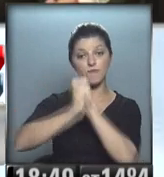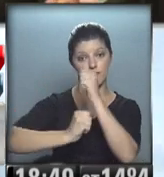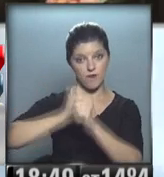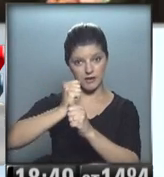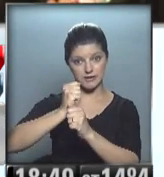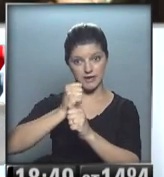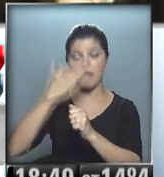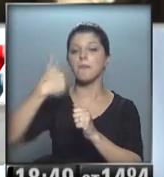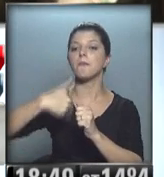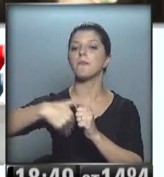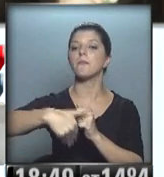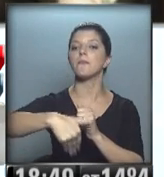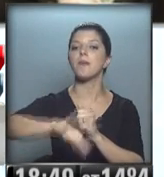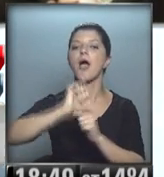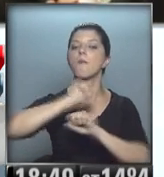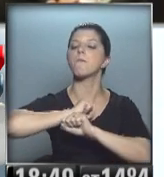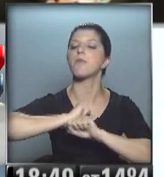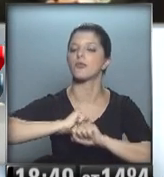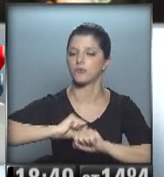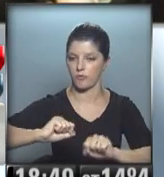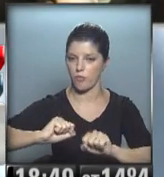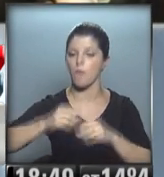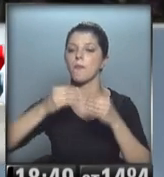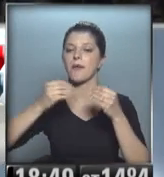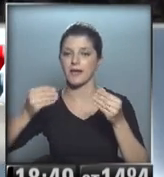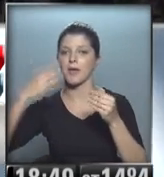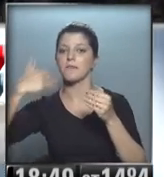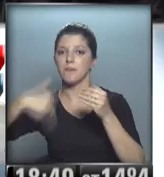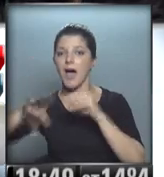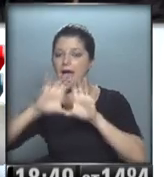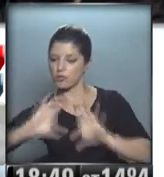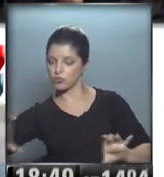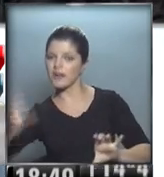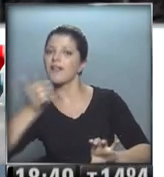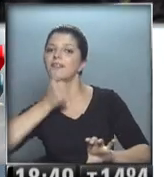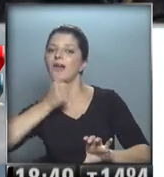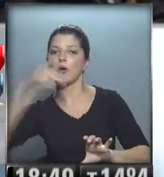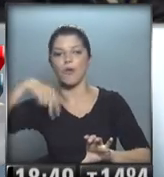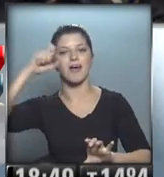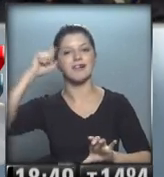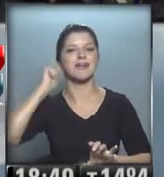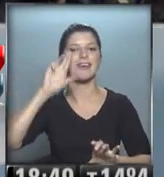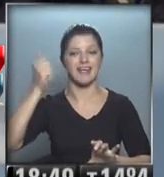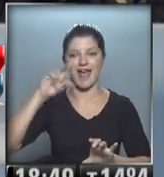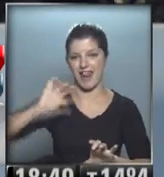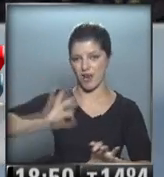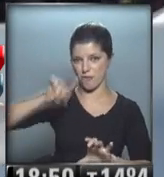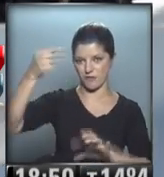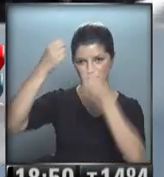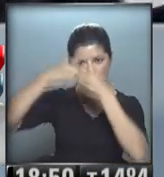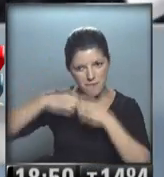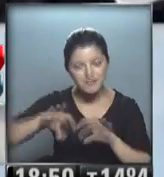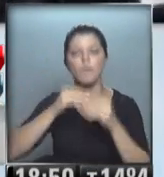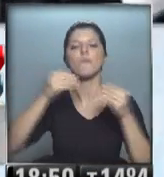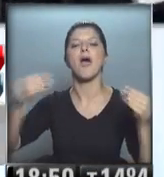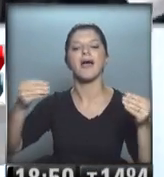a salir los explosivos con que vamos a empezar a hacer el túnel de Agua Negra el año que viene para unir